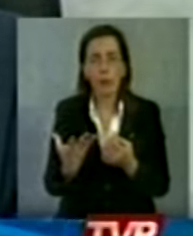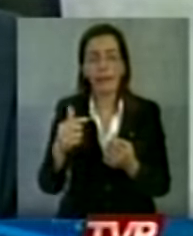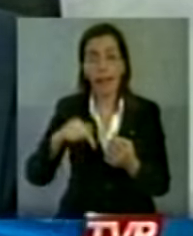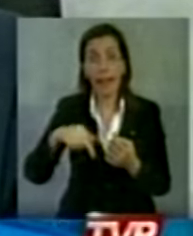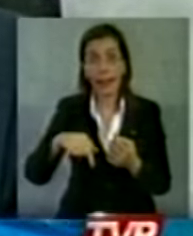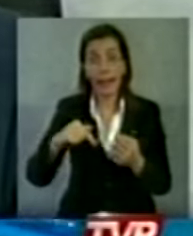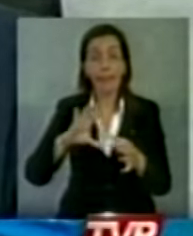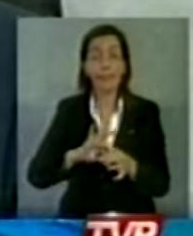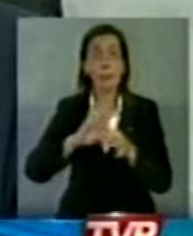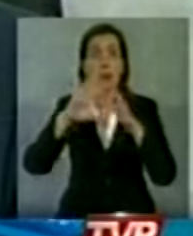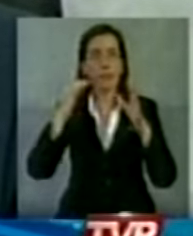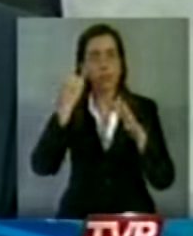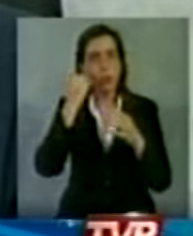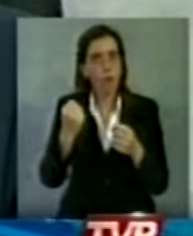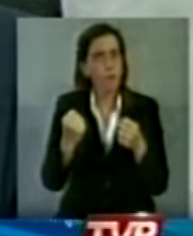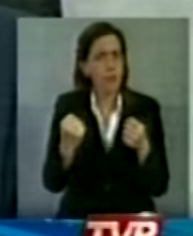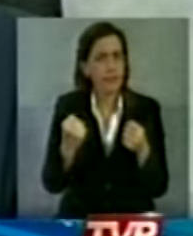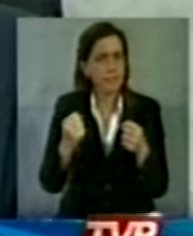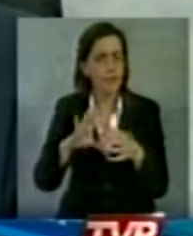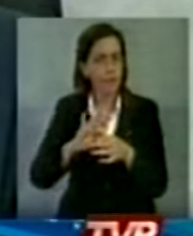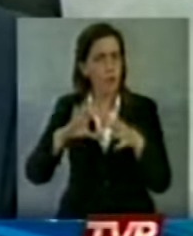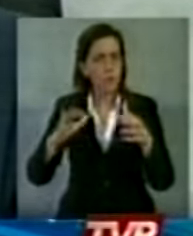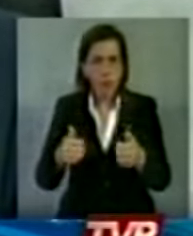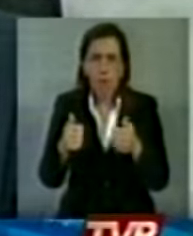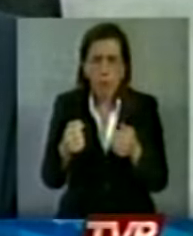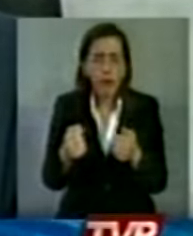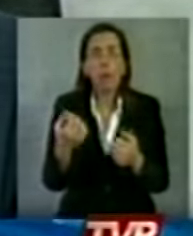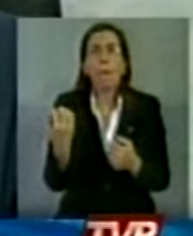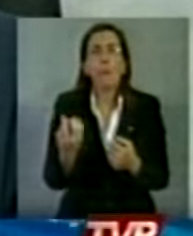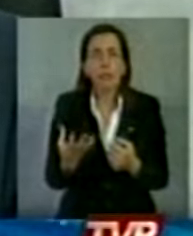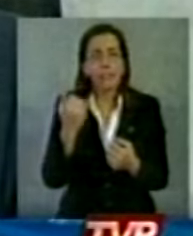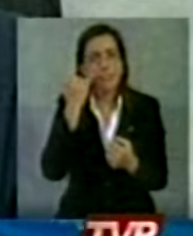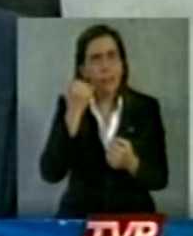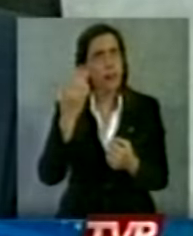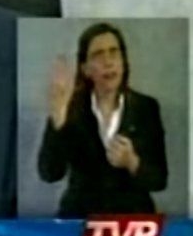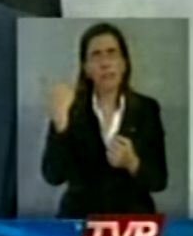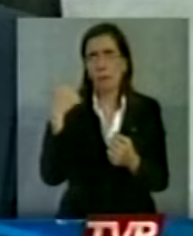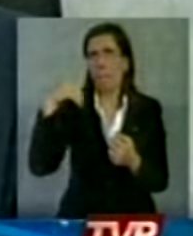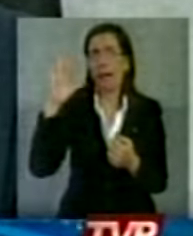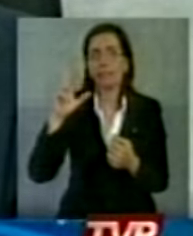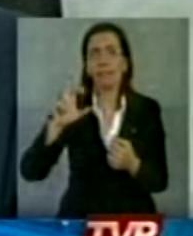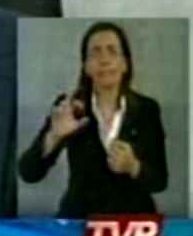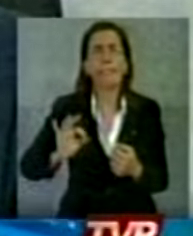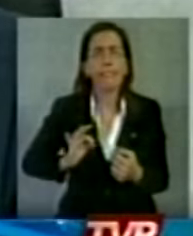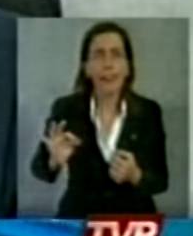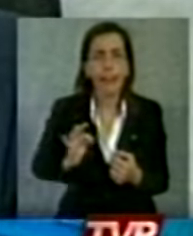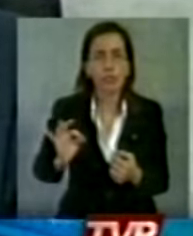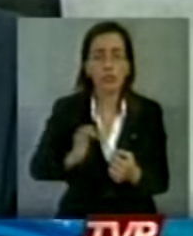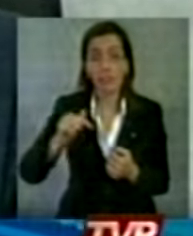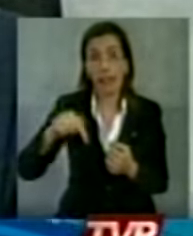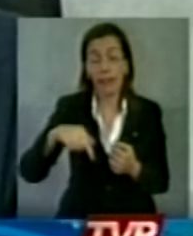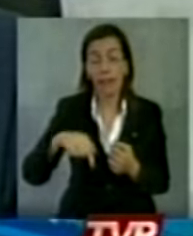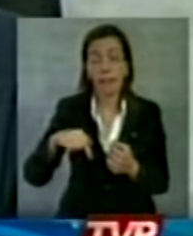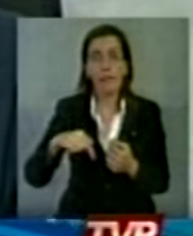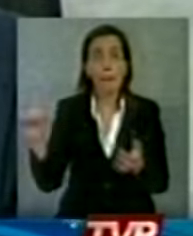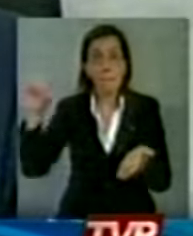en democracia se ha consolidado en nuestra sociedad. Desde hace más de 30 años,